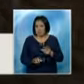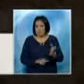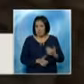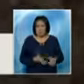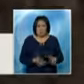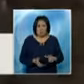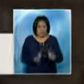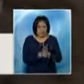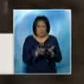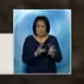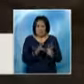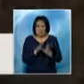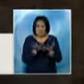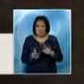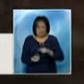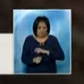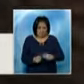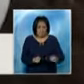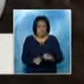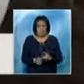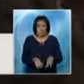Quemaron Biblias.